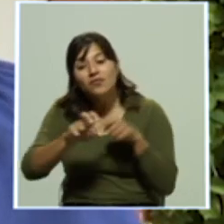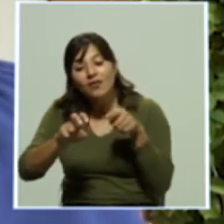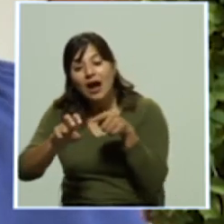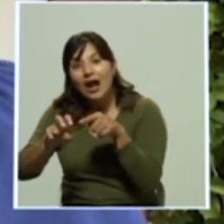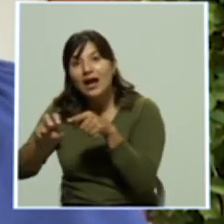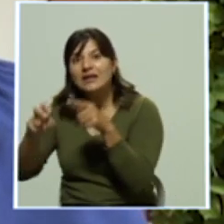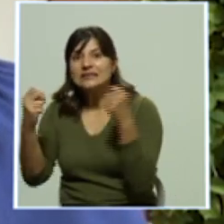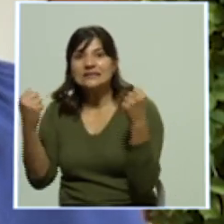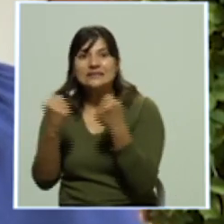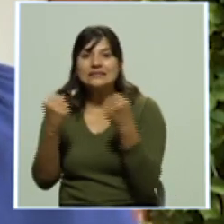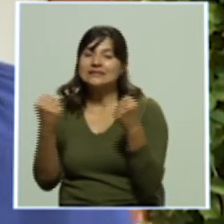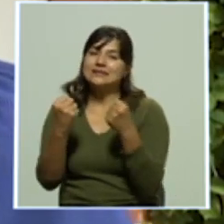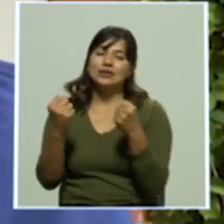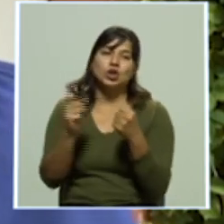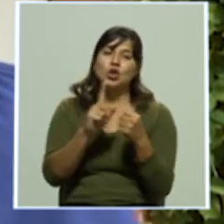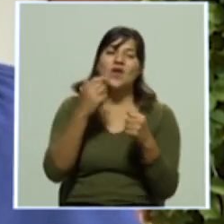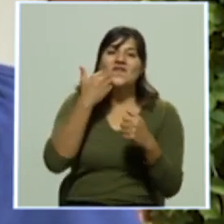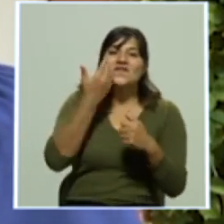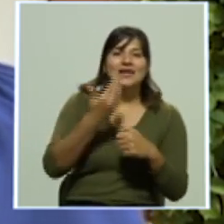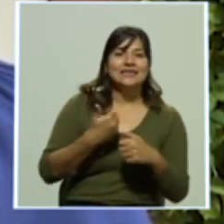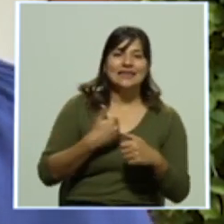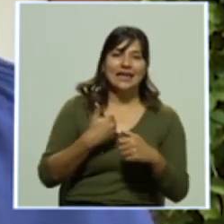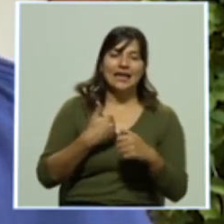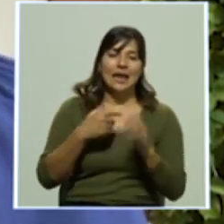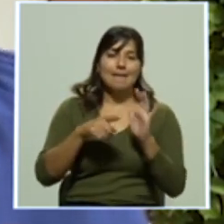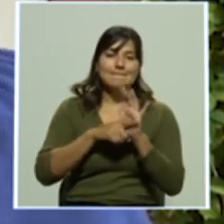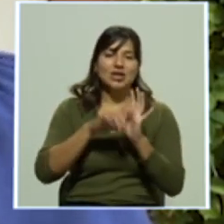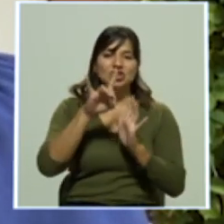congelador de menos 80 grados y no en todo